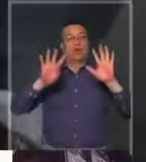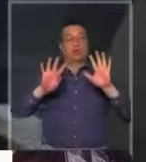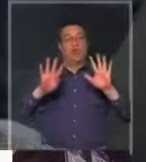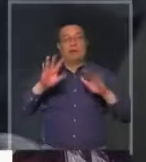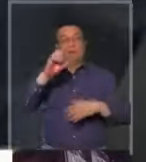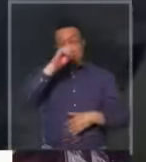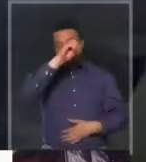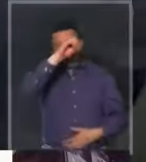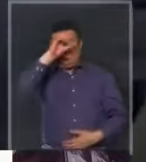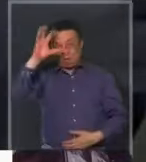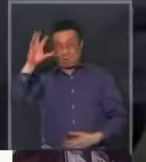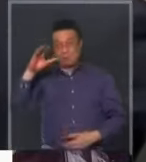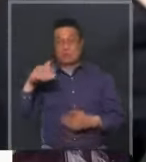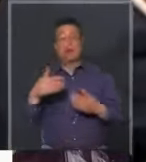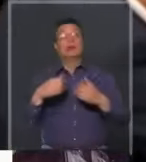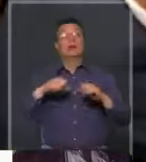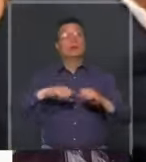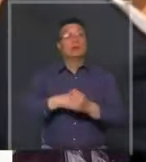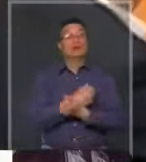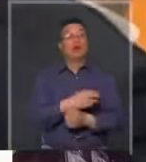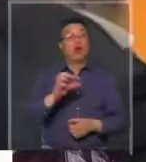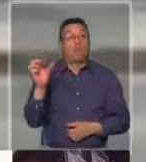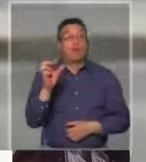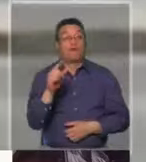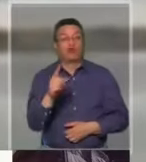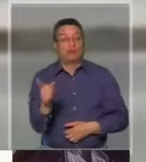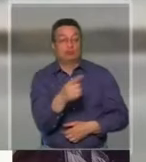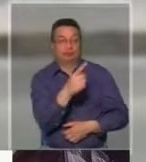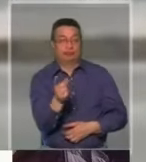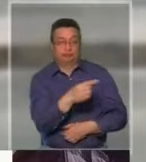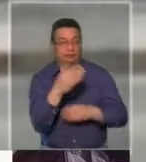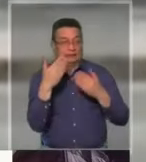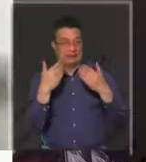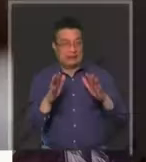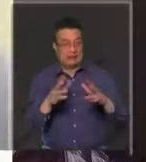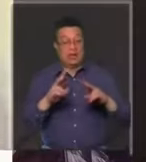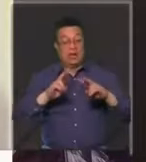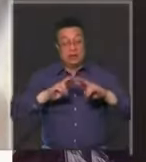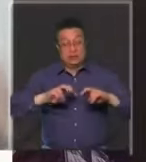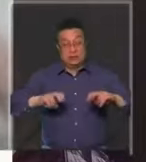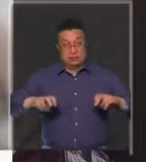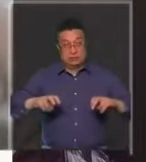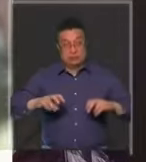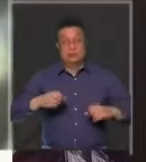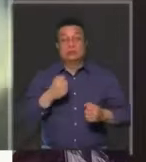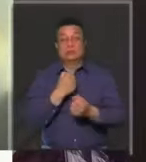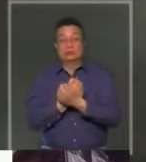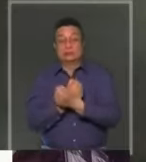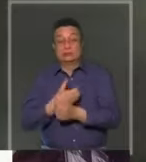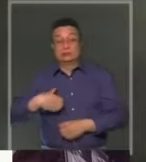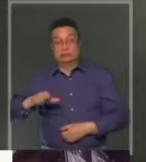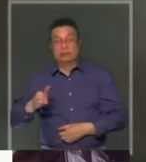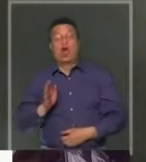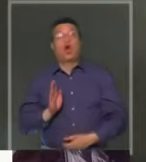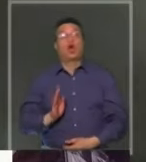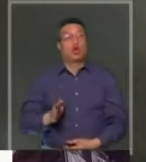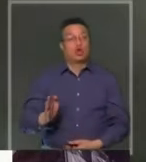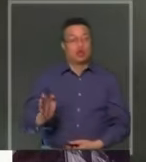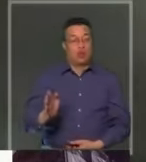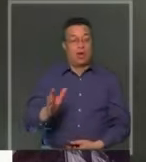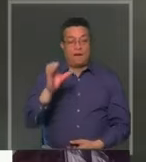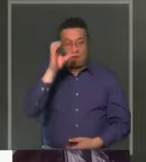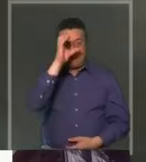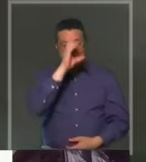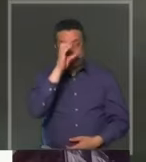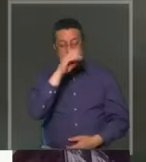colombianos y dejarlos en prisión preventiva tras su formalización la investigación de las policías continúa en curso para intentar dar con el